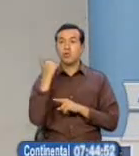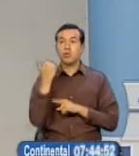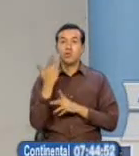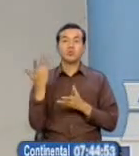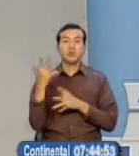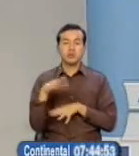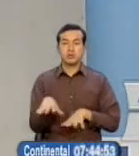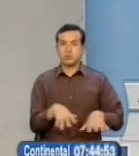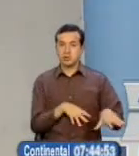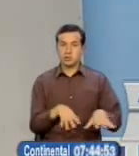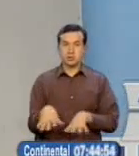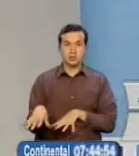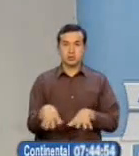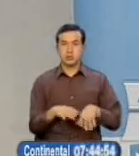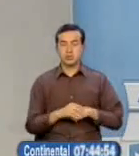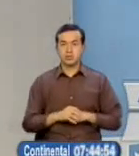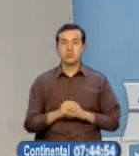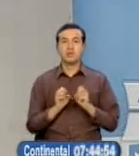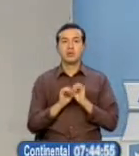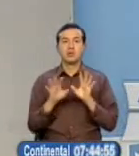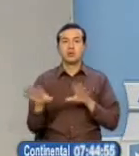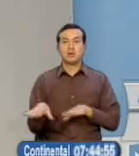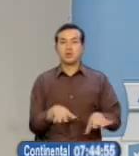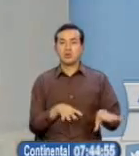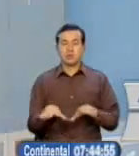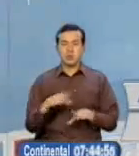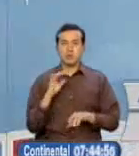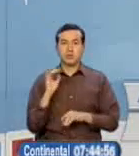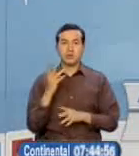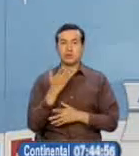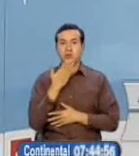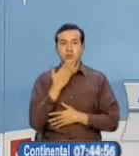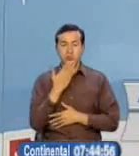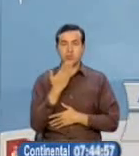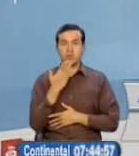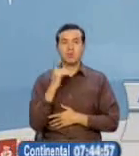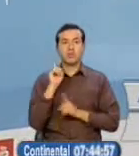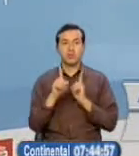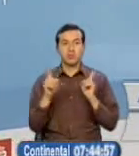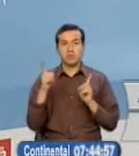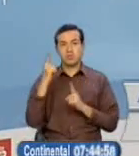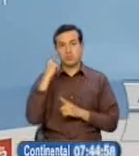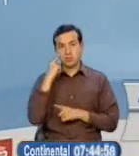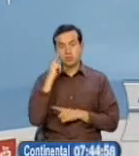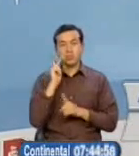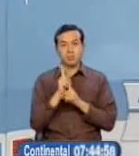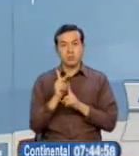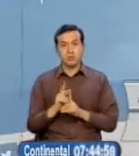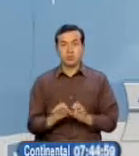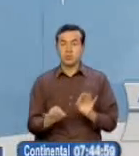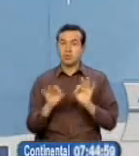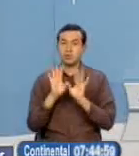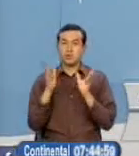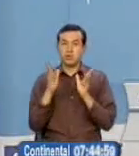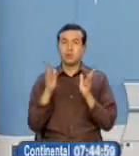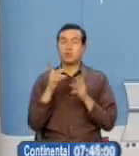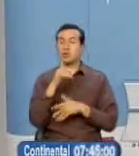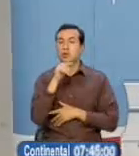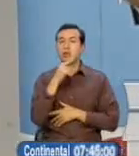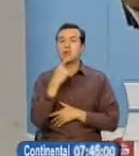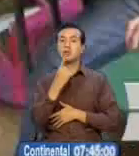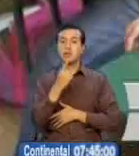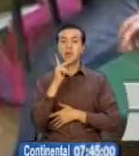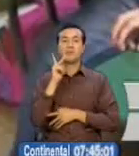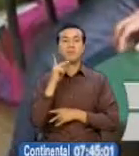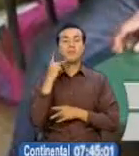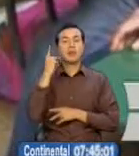de actividades, en general actividades extraescolares. Se envían tareas no relevantes y que son realizadas por padres